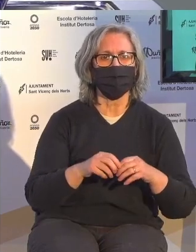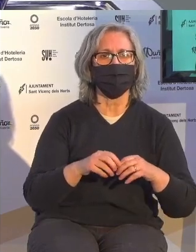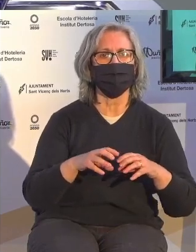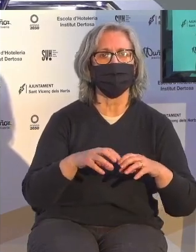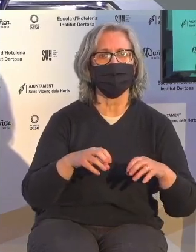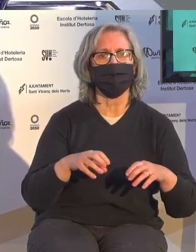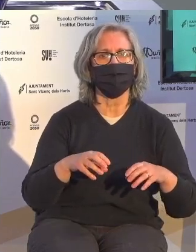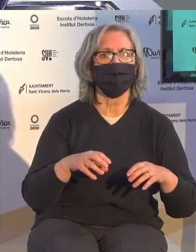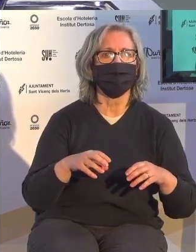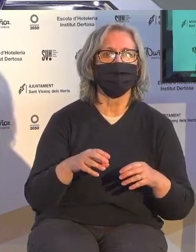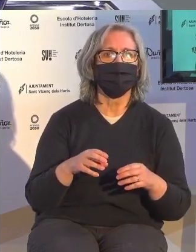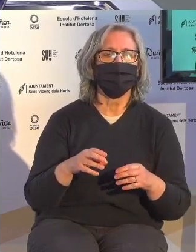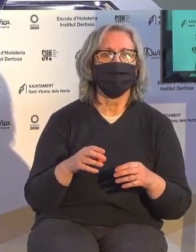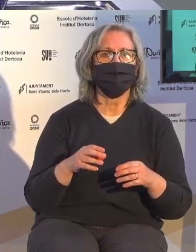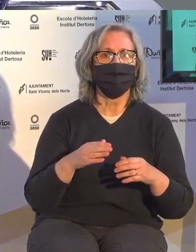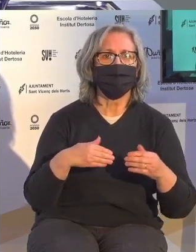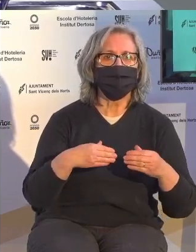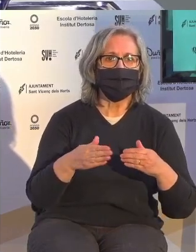clinton